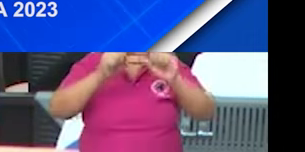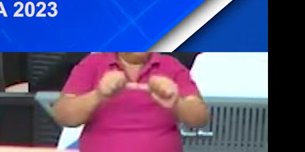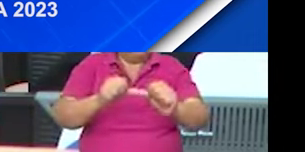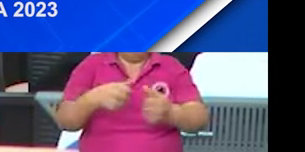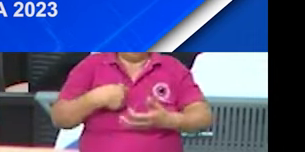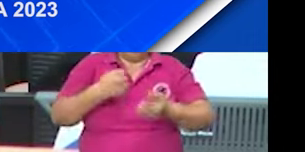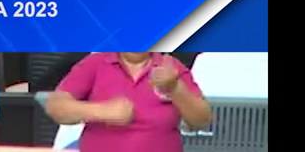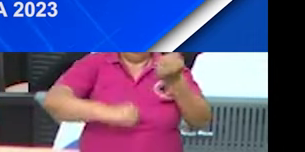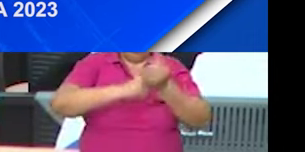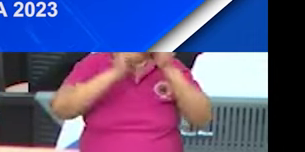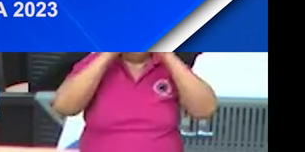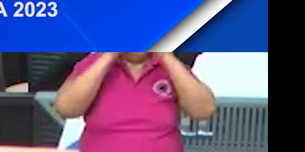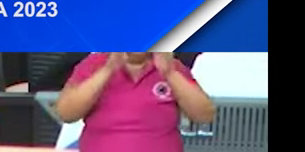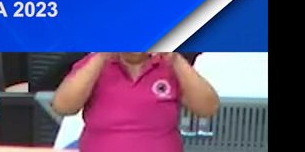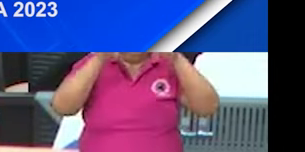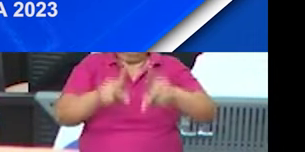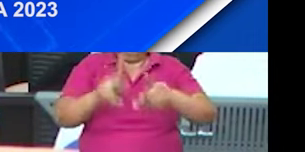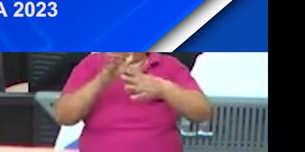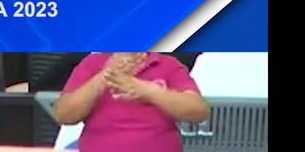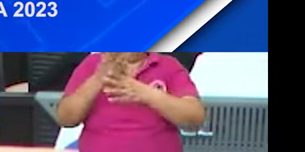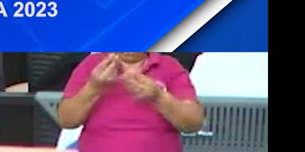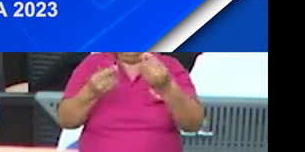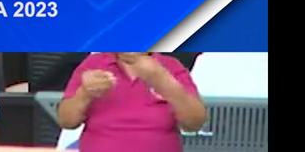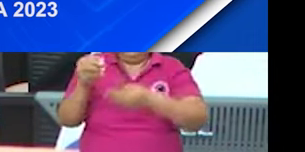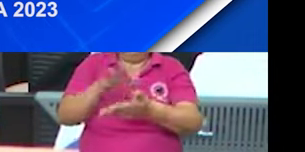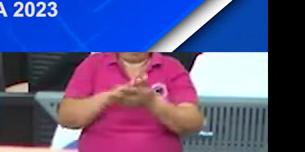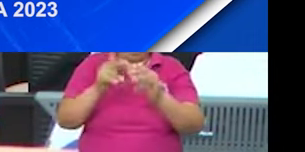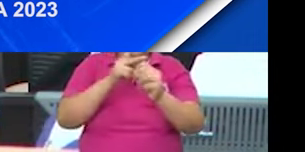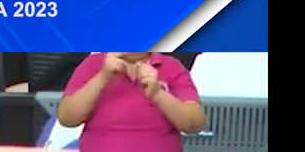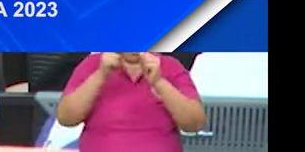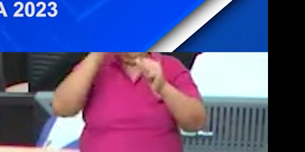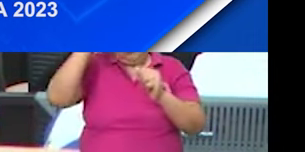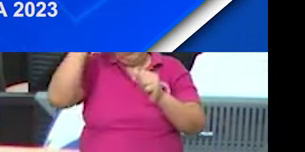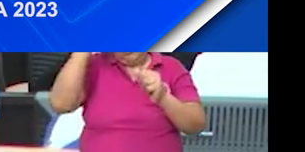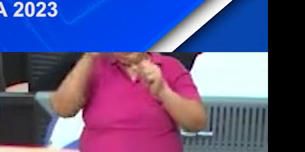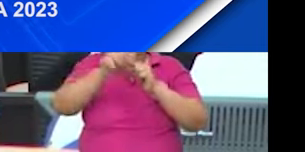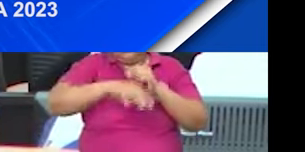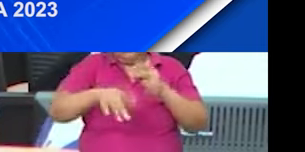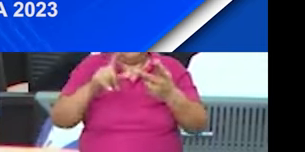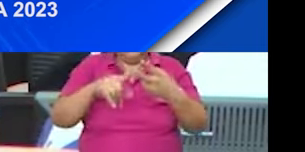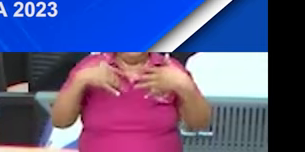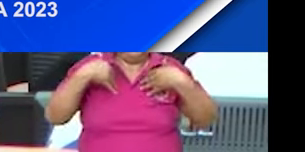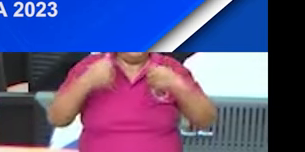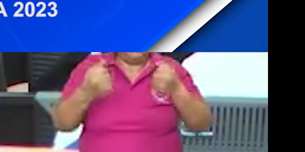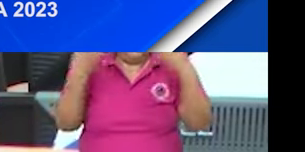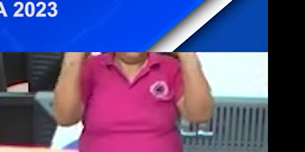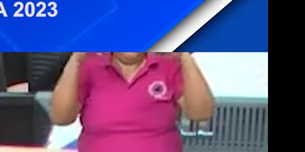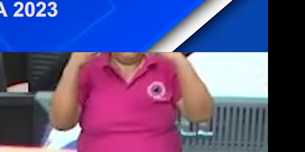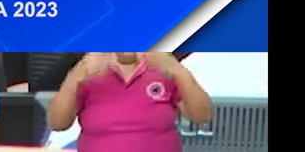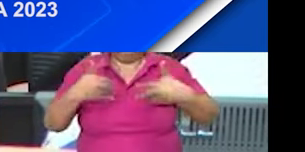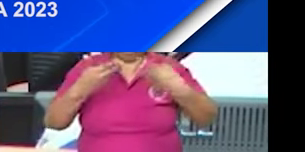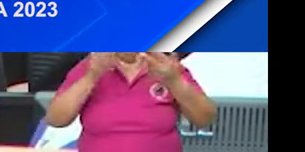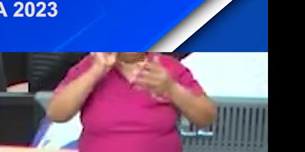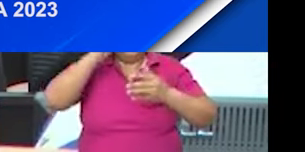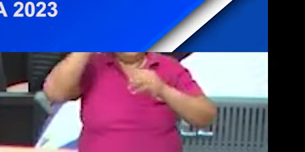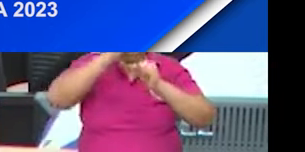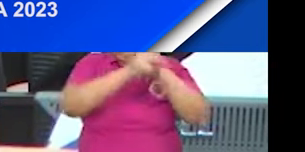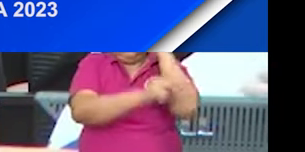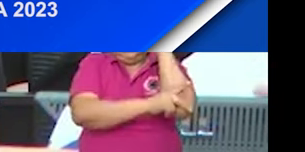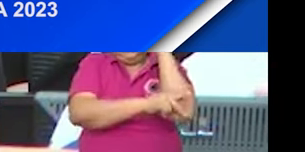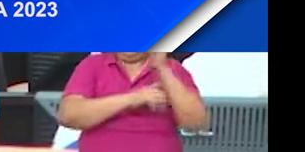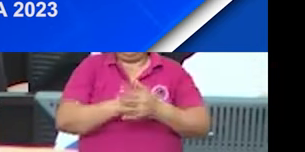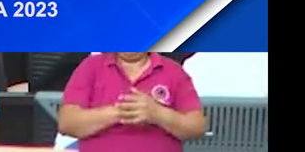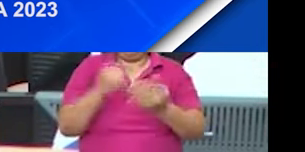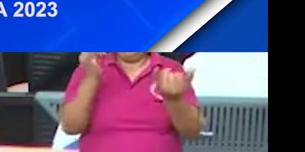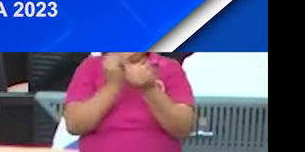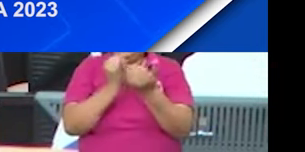la prestación de servicios públicos y financiamiento de la política social, salud y educación para el desarrollo del país.